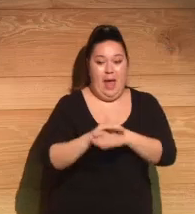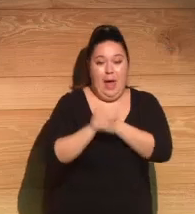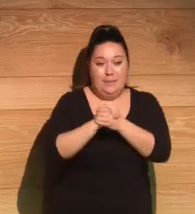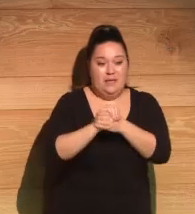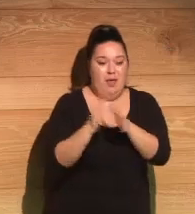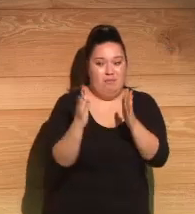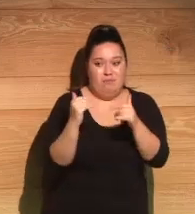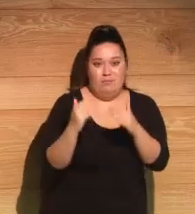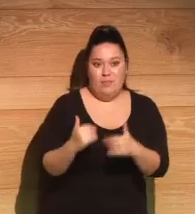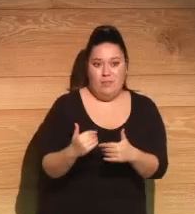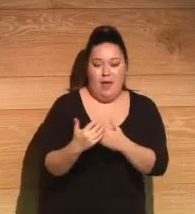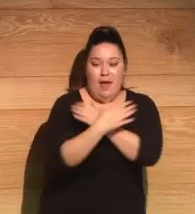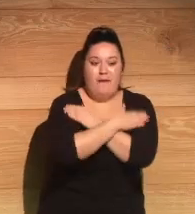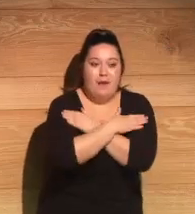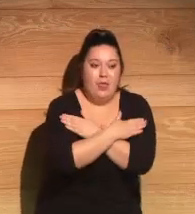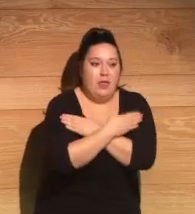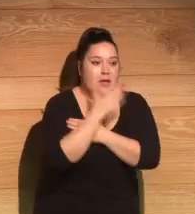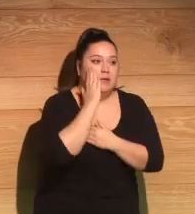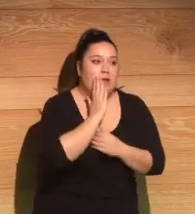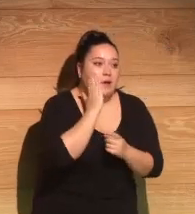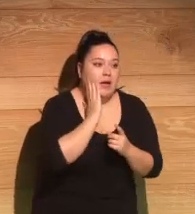amistades, para estar abrazarse, etcétera.